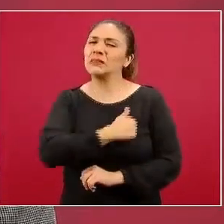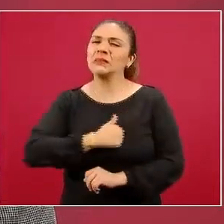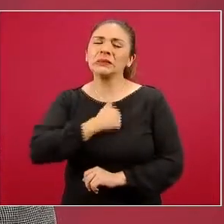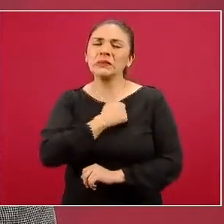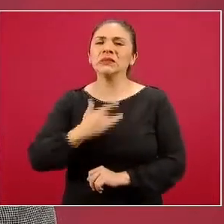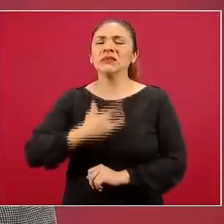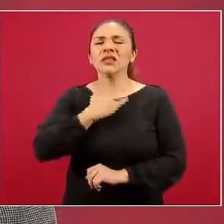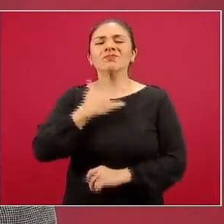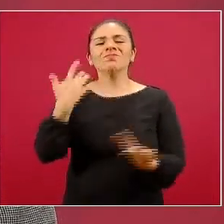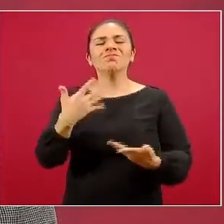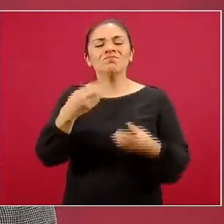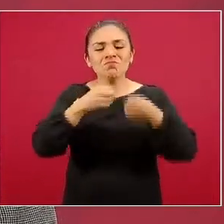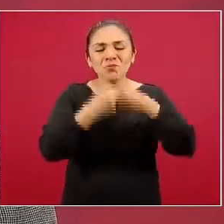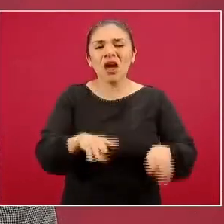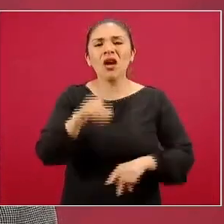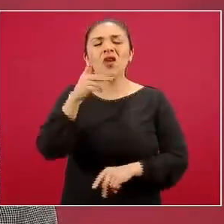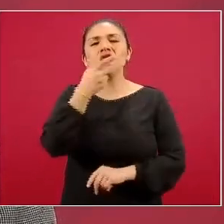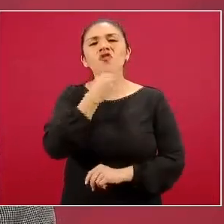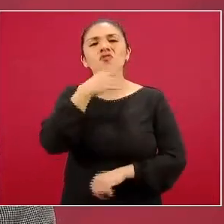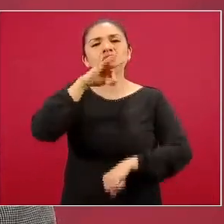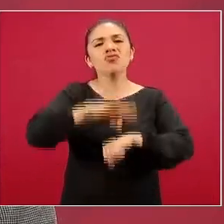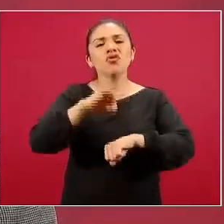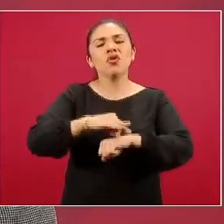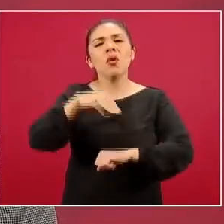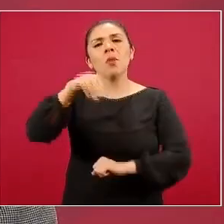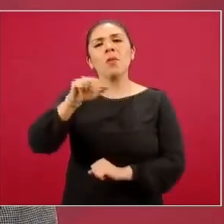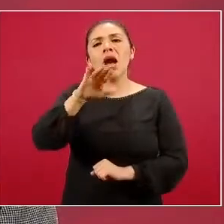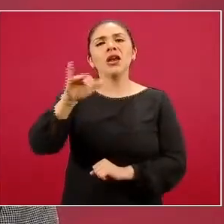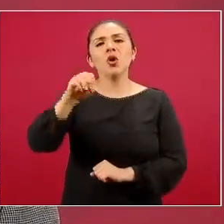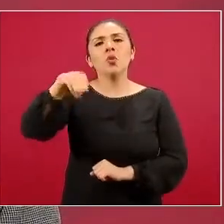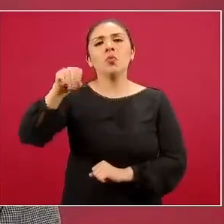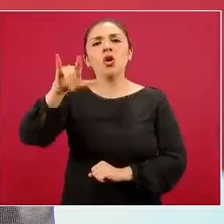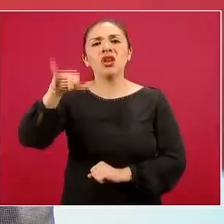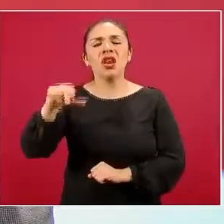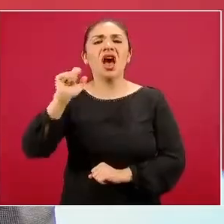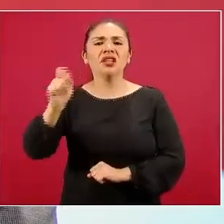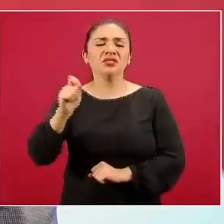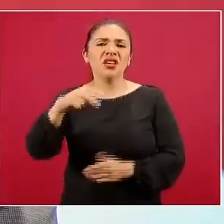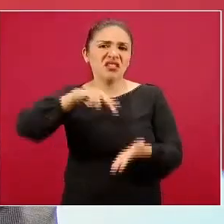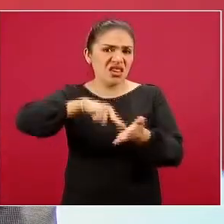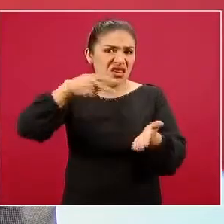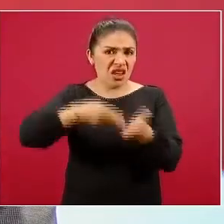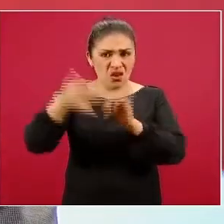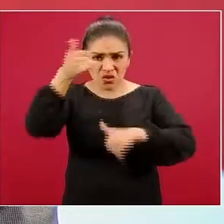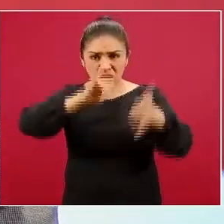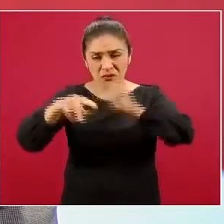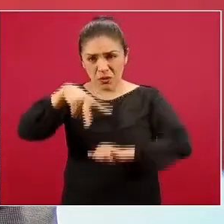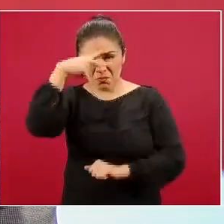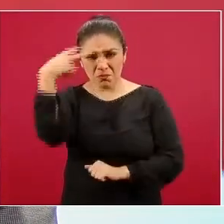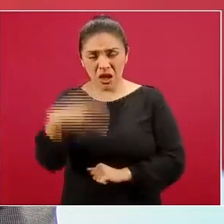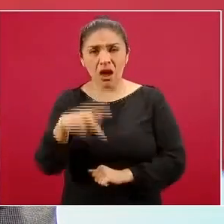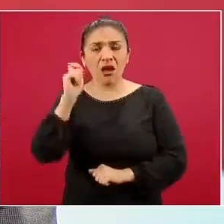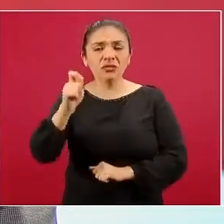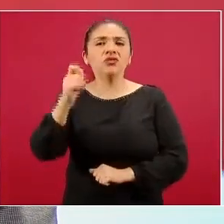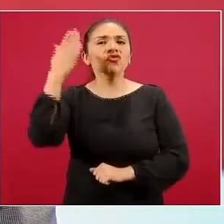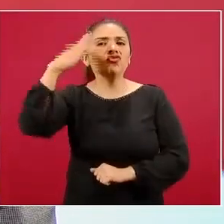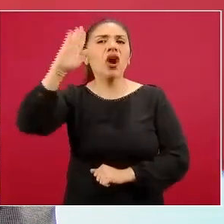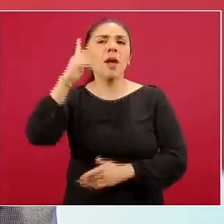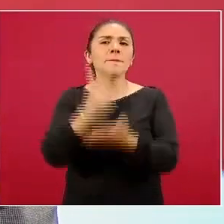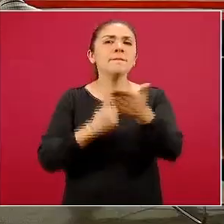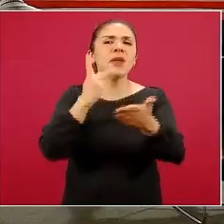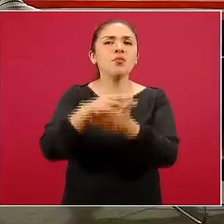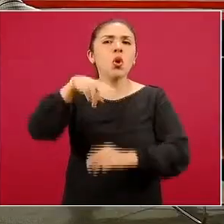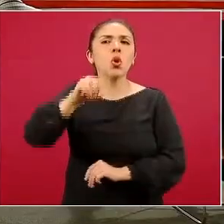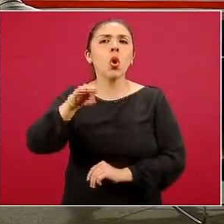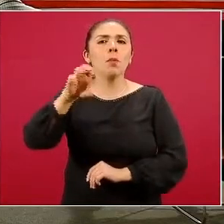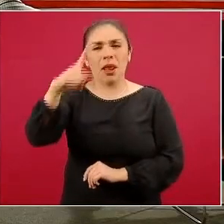pérdida del doctor Mario Molina Enríquez, un notable ingeniero químico mexicano que fue merecedor